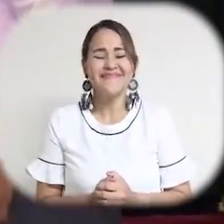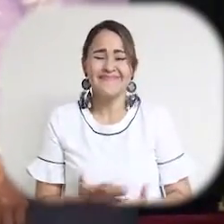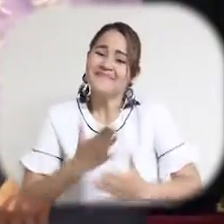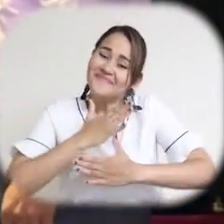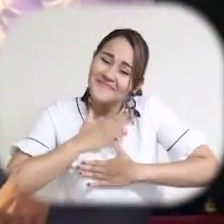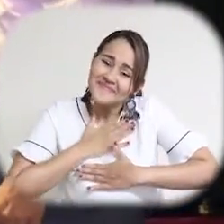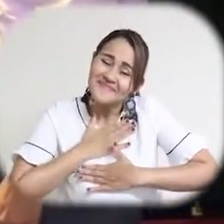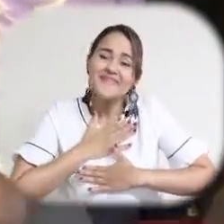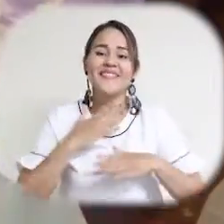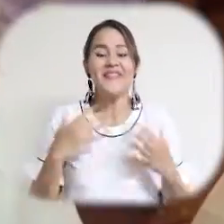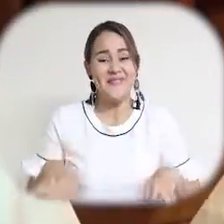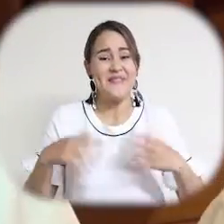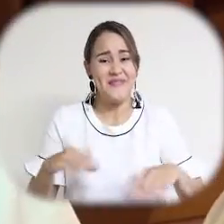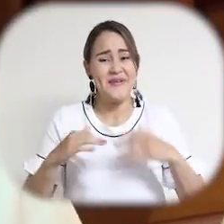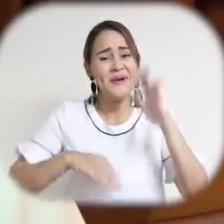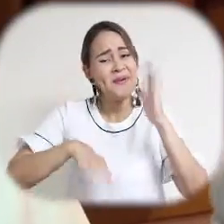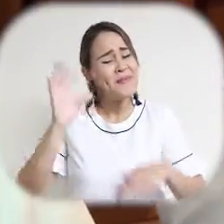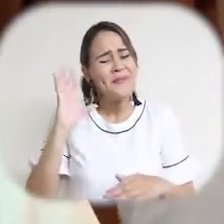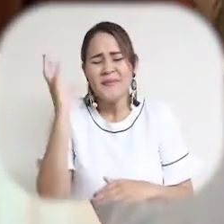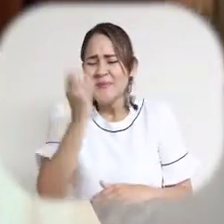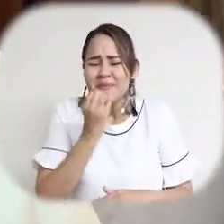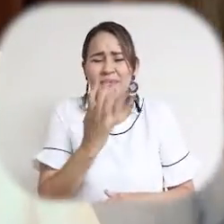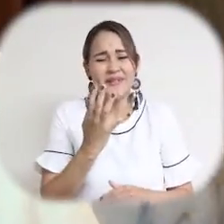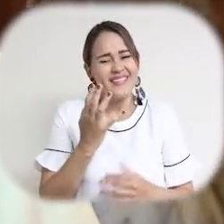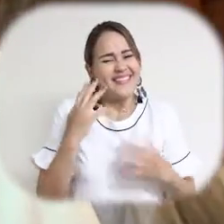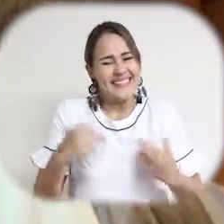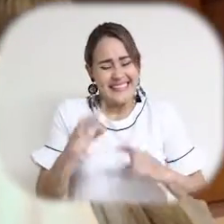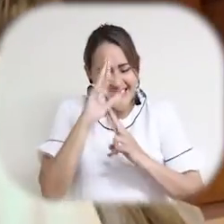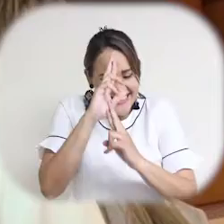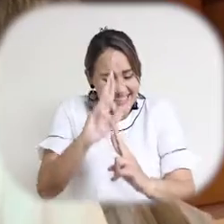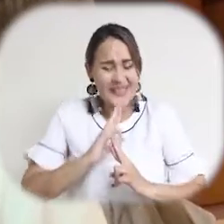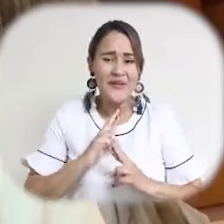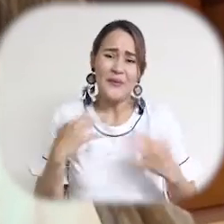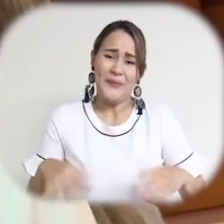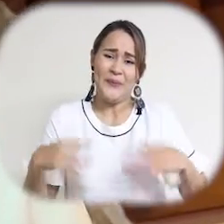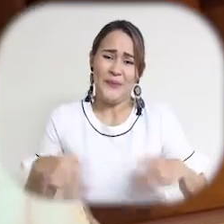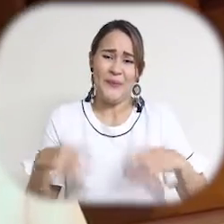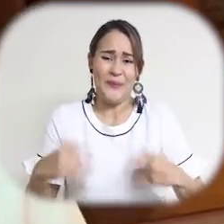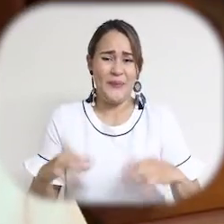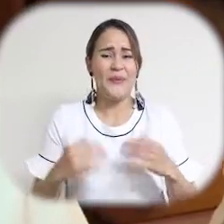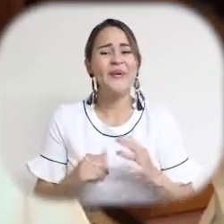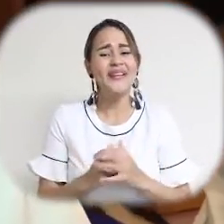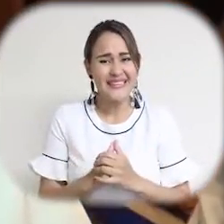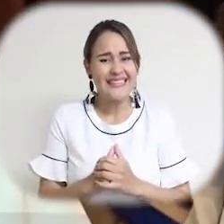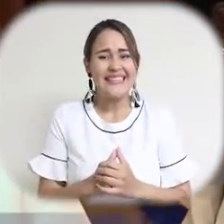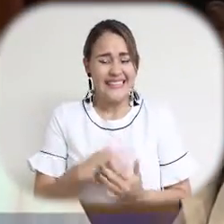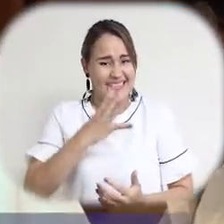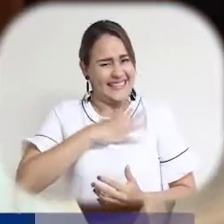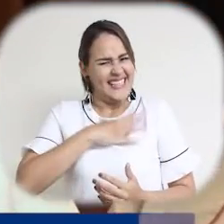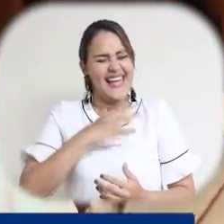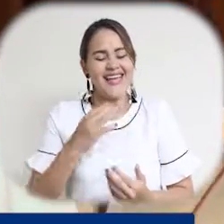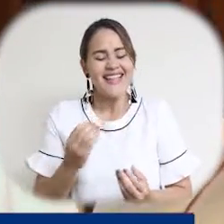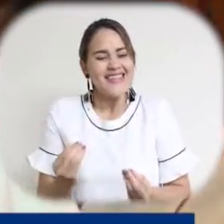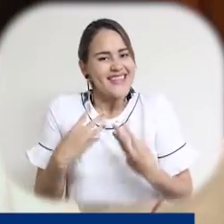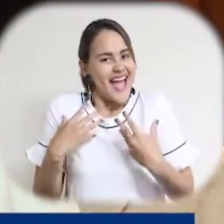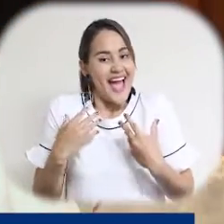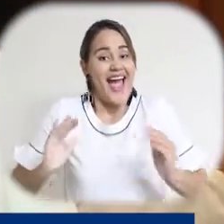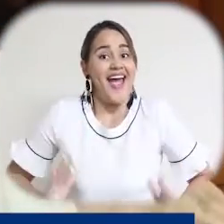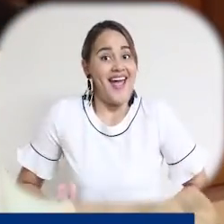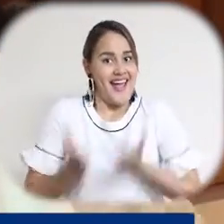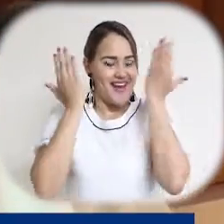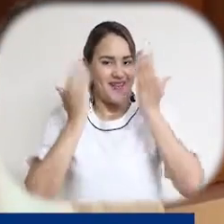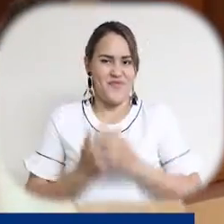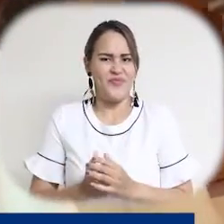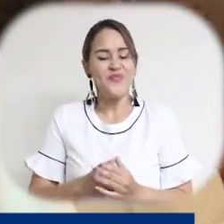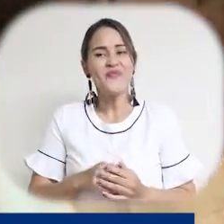Para mí ha sido pues este homenaje un motivo de reencauche, de ánimo